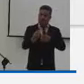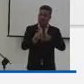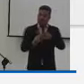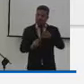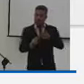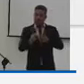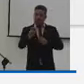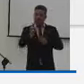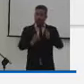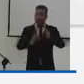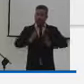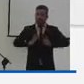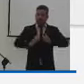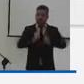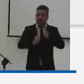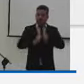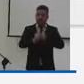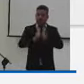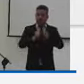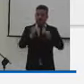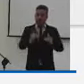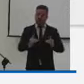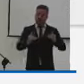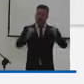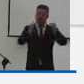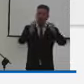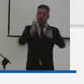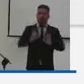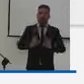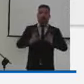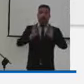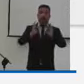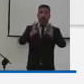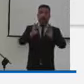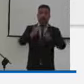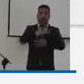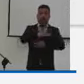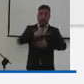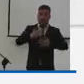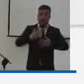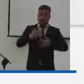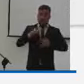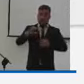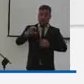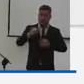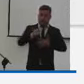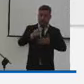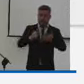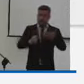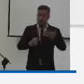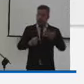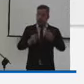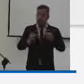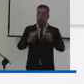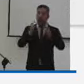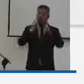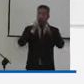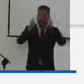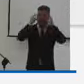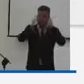alto rendimiento tenga garantizada la protección y la seguridad social es una muestra de sensibilidad y de